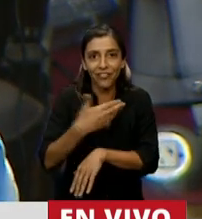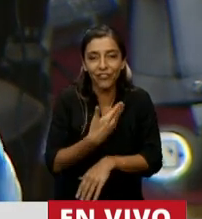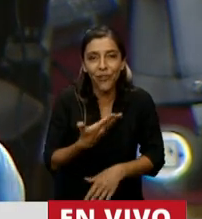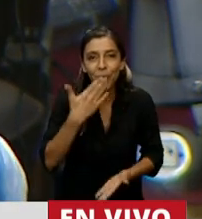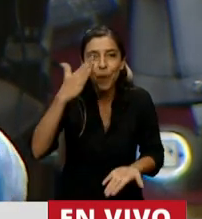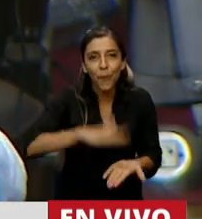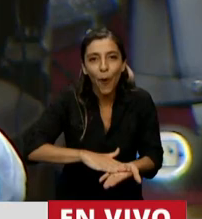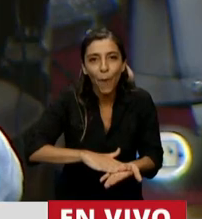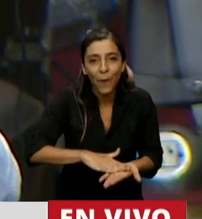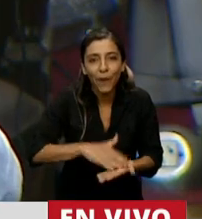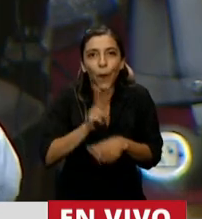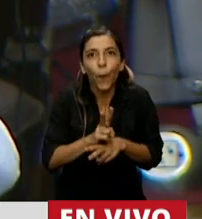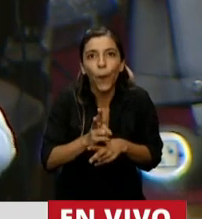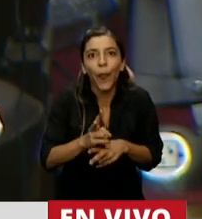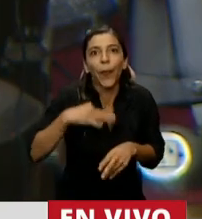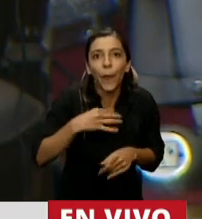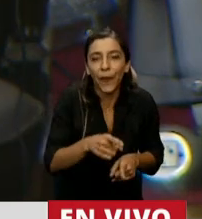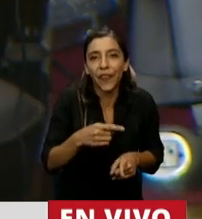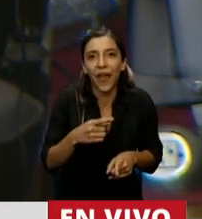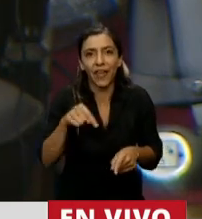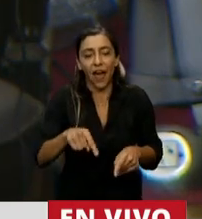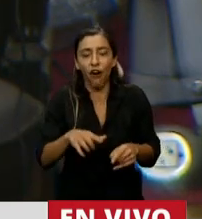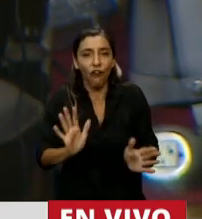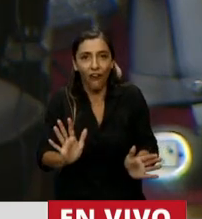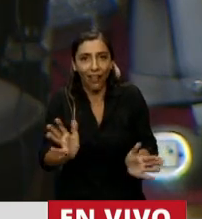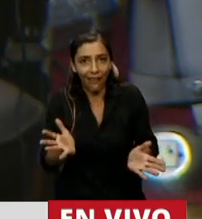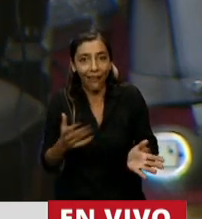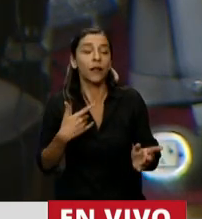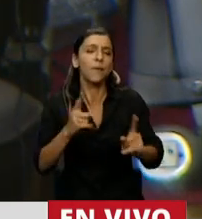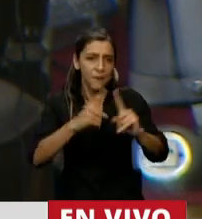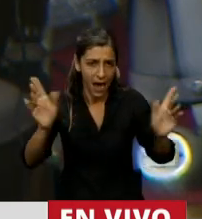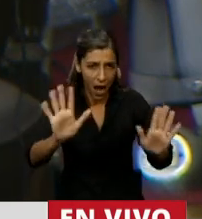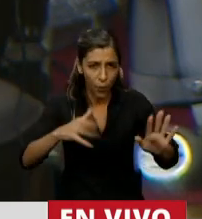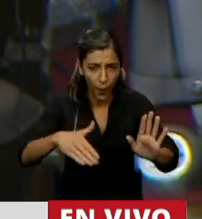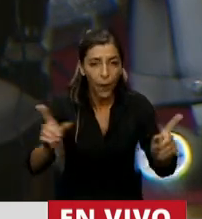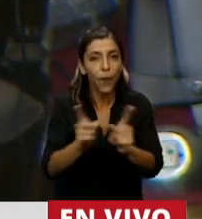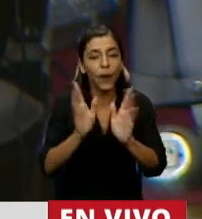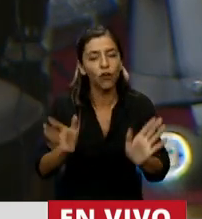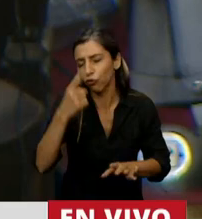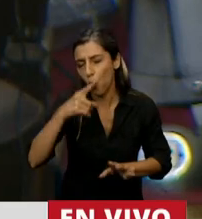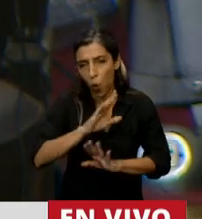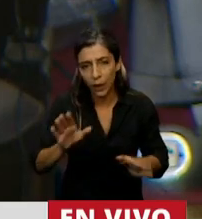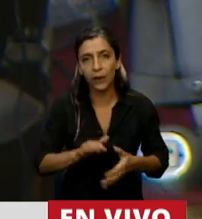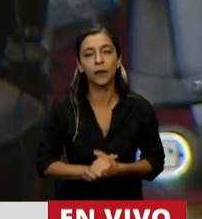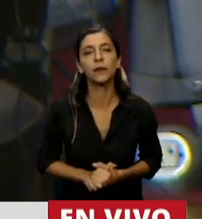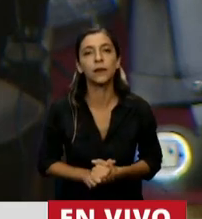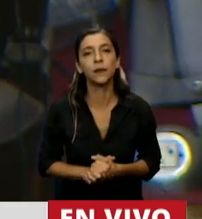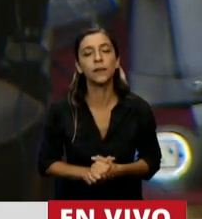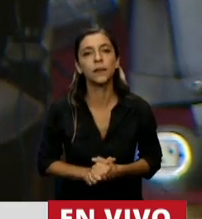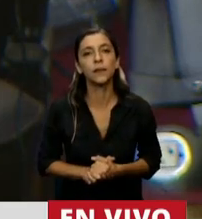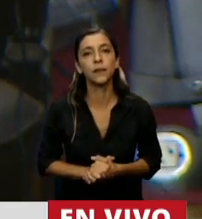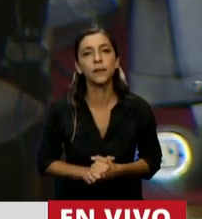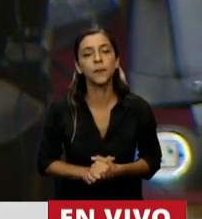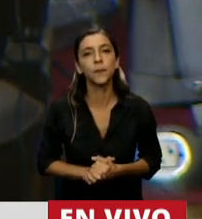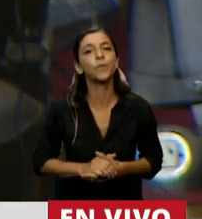al ingresar a la profesión. Sí, es mucho más largo, pero seré breve. Y por último, algo que